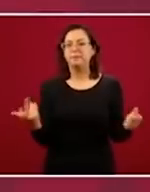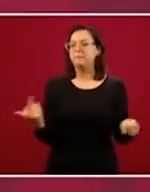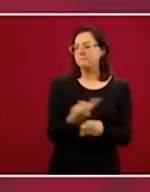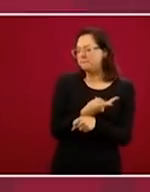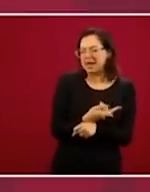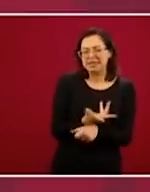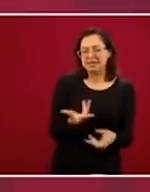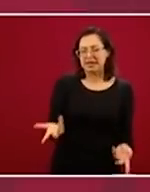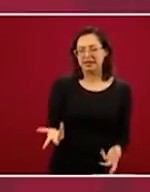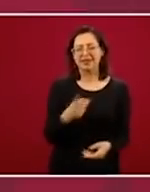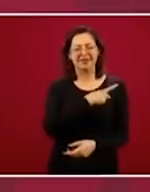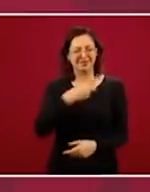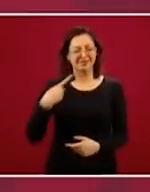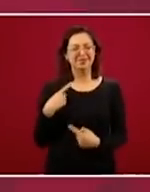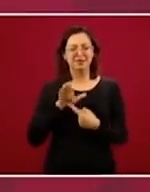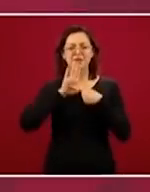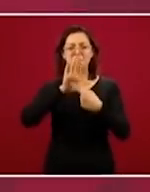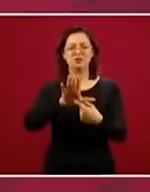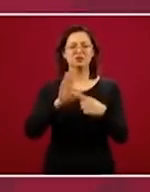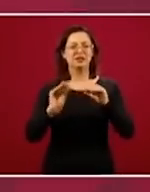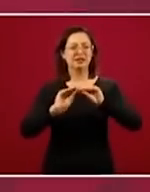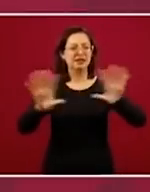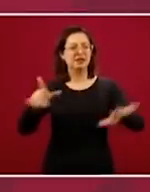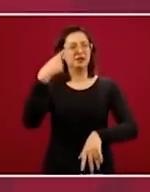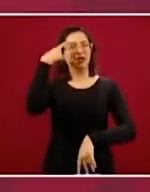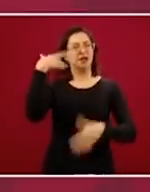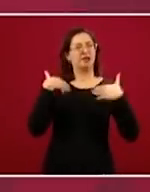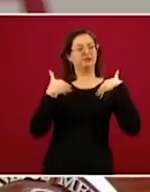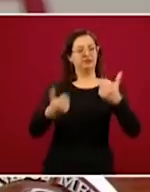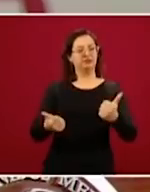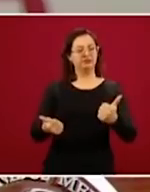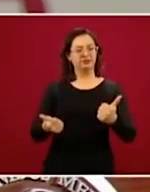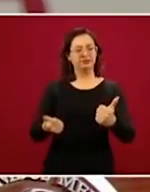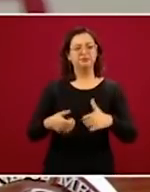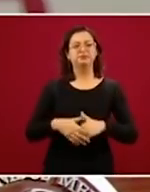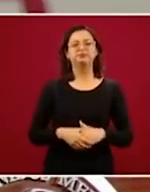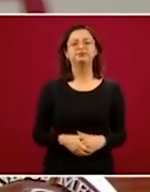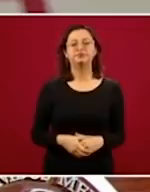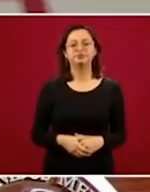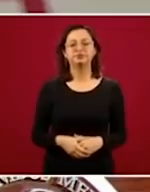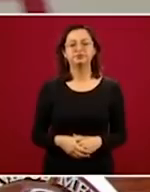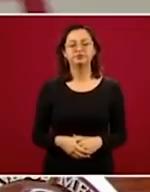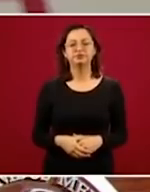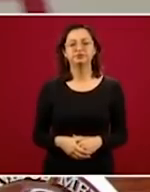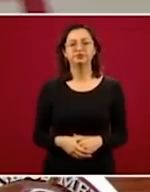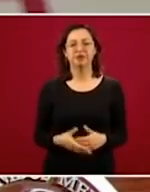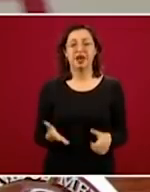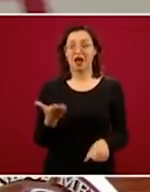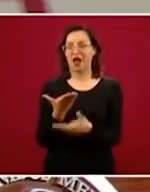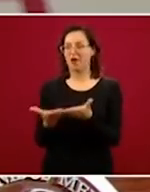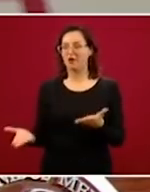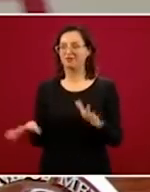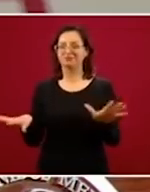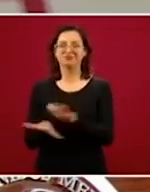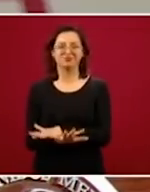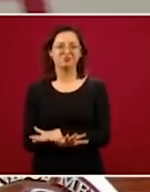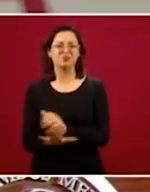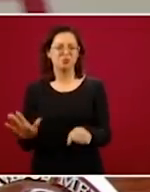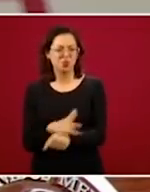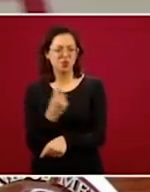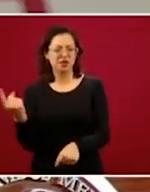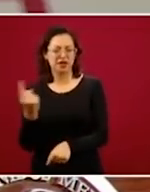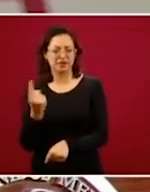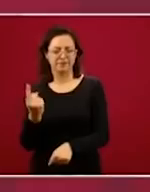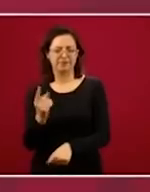y que se entienda mejor lo que estamos llevando a cabo